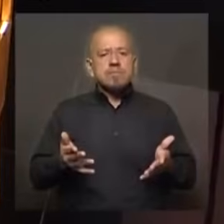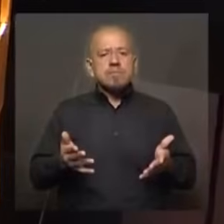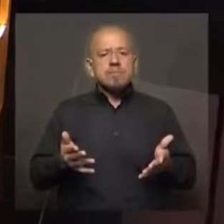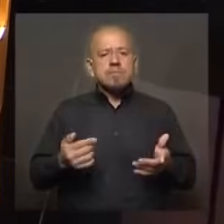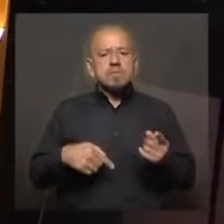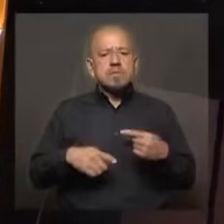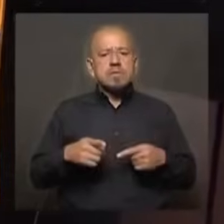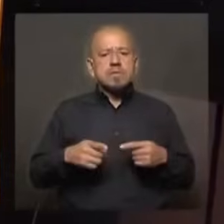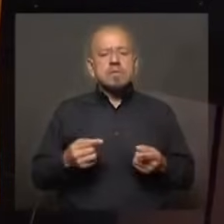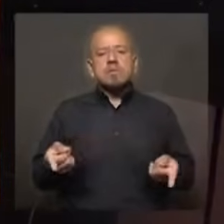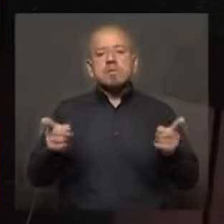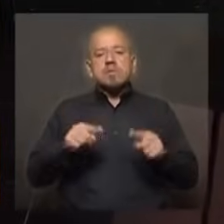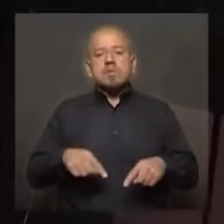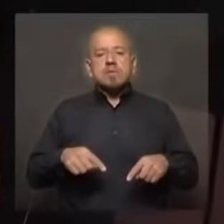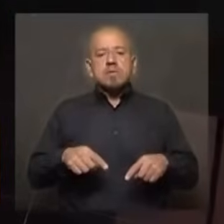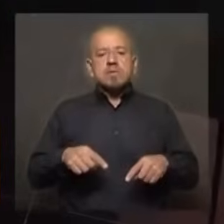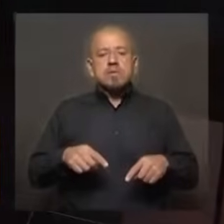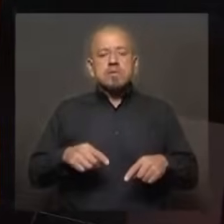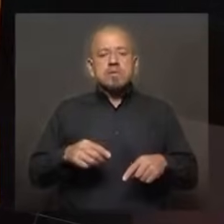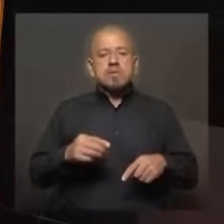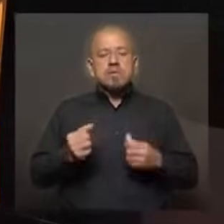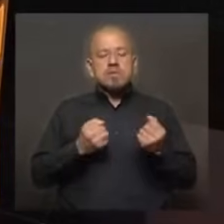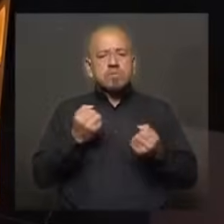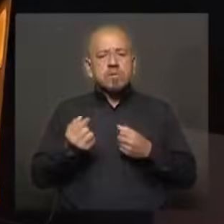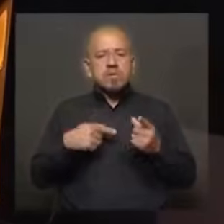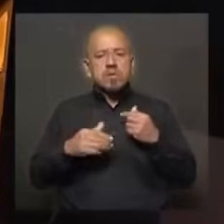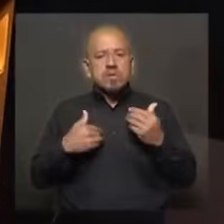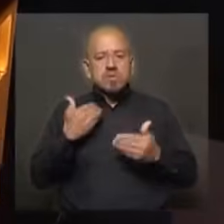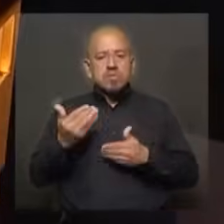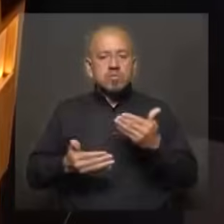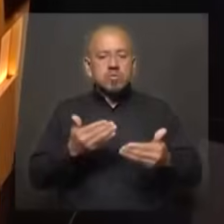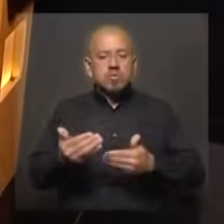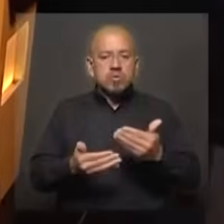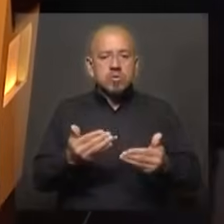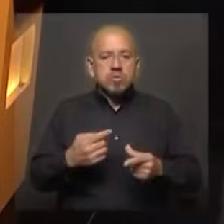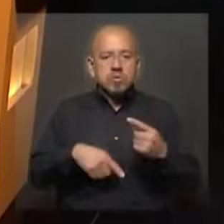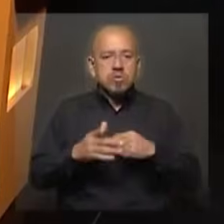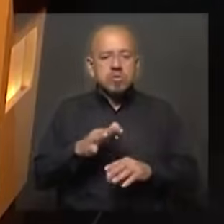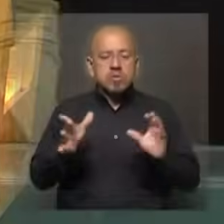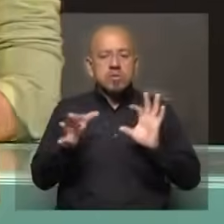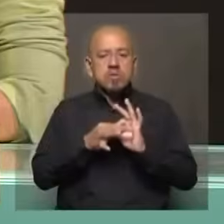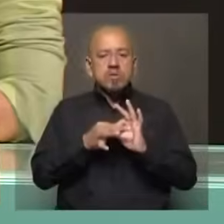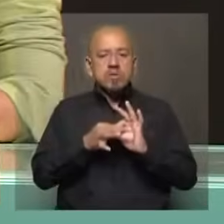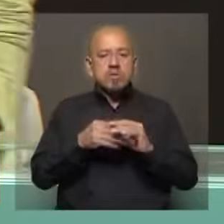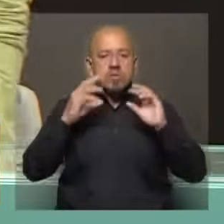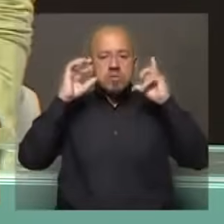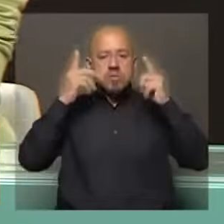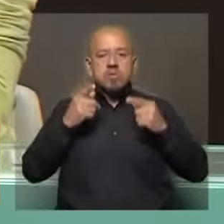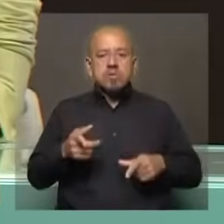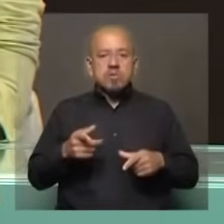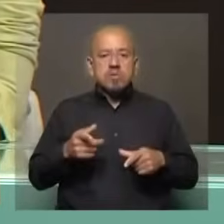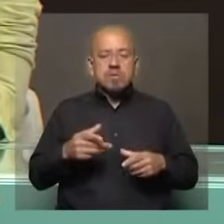Si vas a volver con el que te pega, como no entender que el proceso de salida de un vínculo de violencia es un proceso con unos